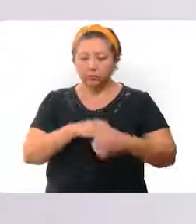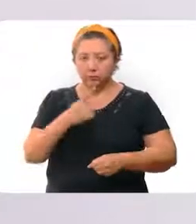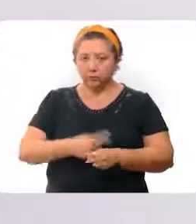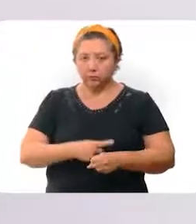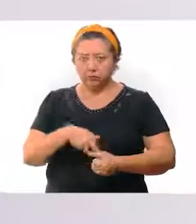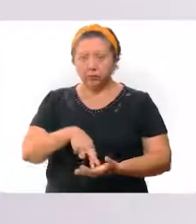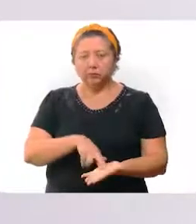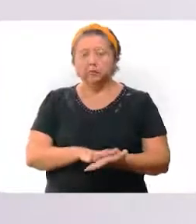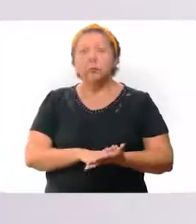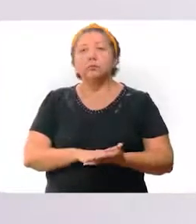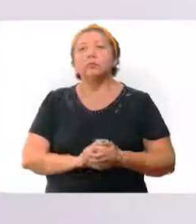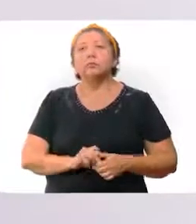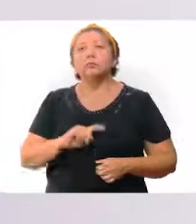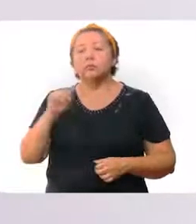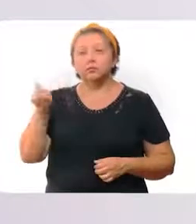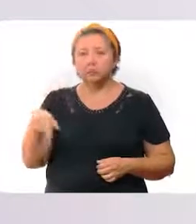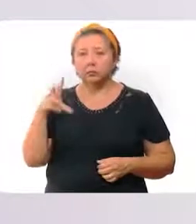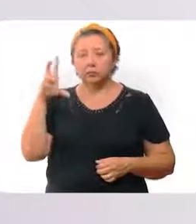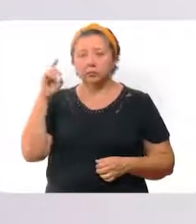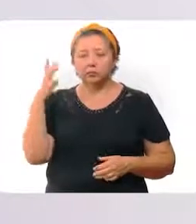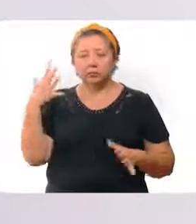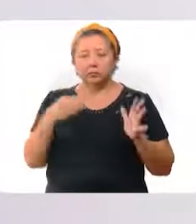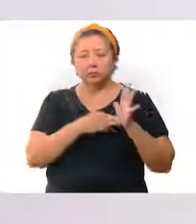total de contagios registrados, que es